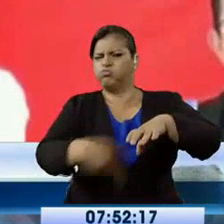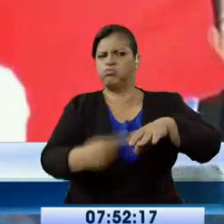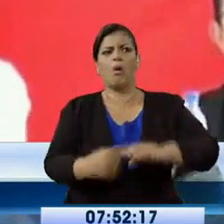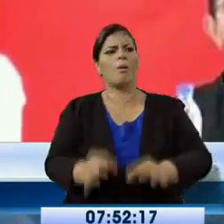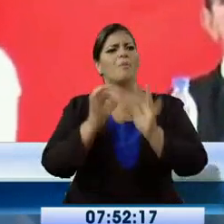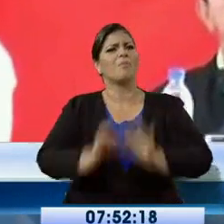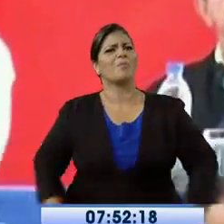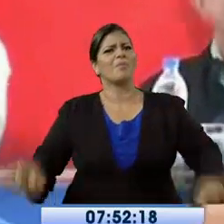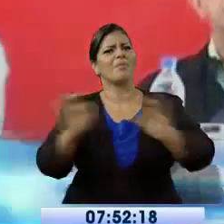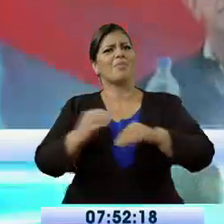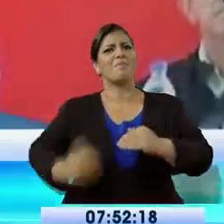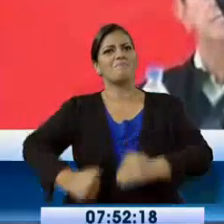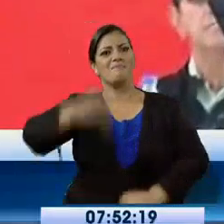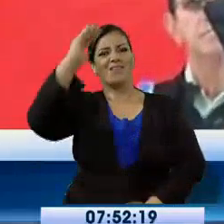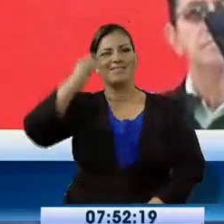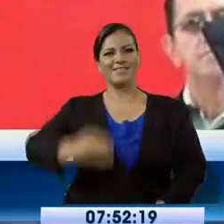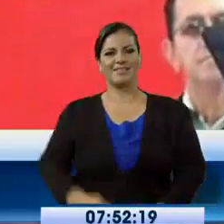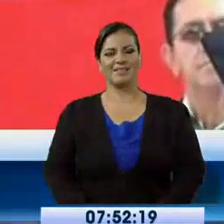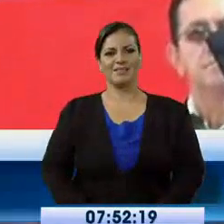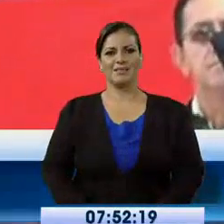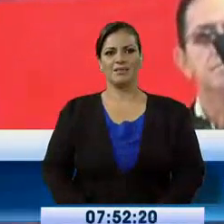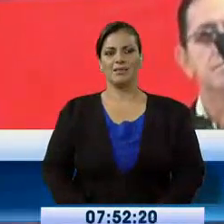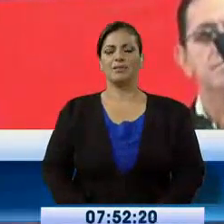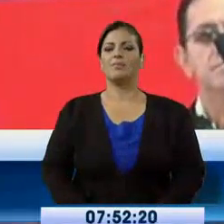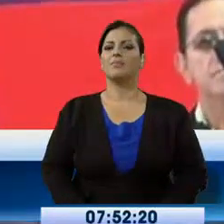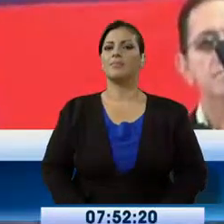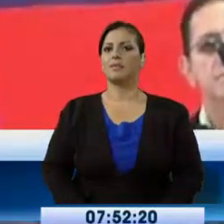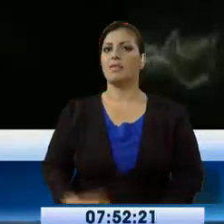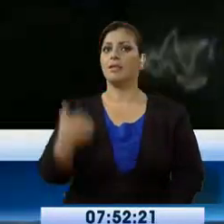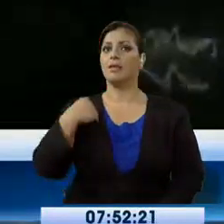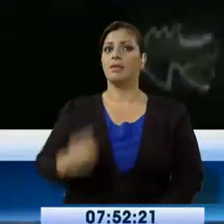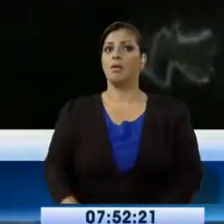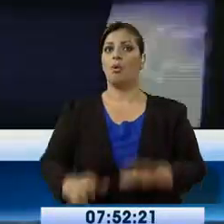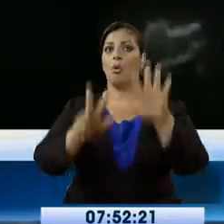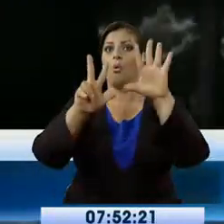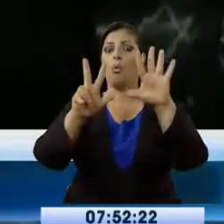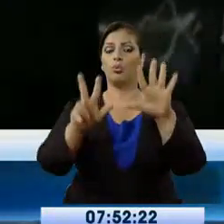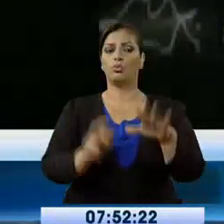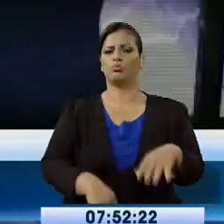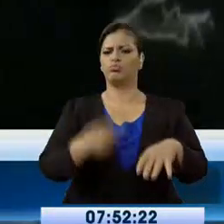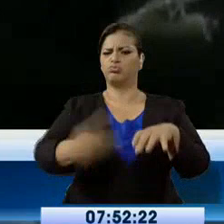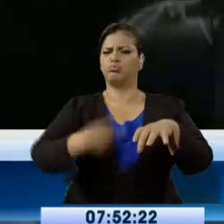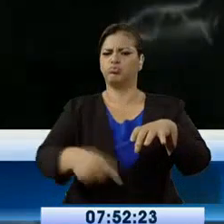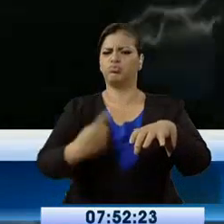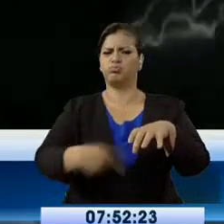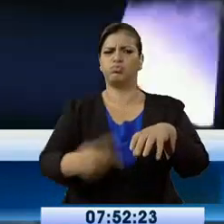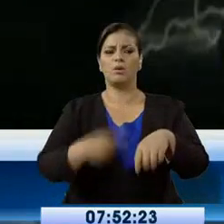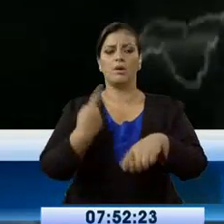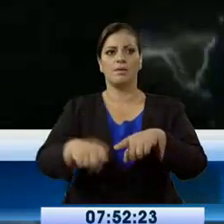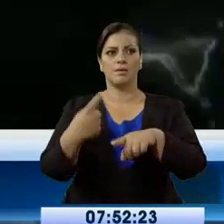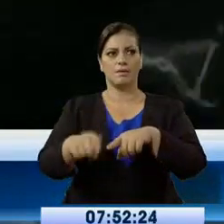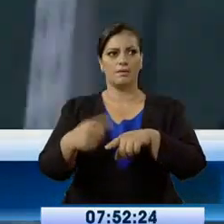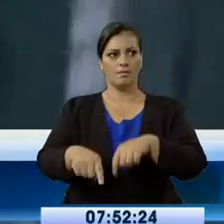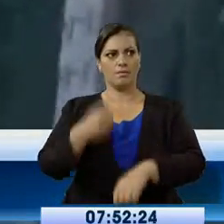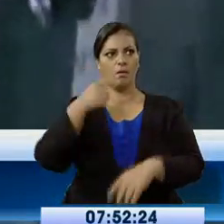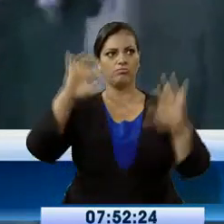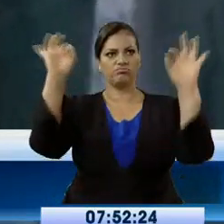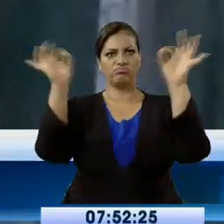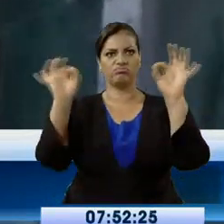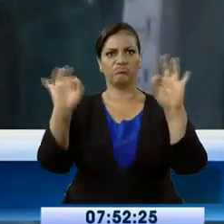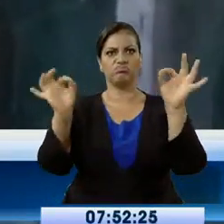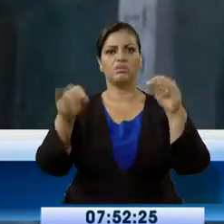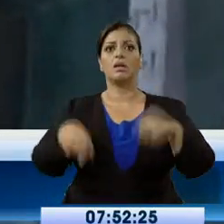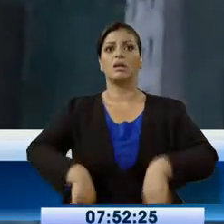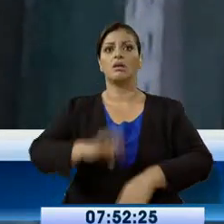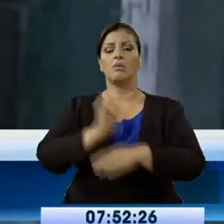ecuatoriano con sus 8 centrales hidráulicas. La puesta en marcha de esta obra estratégica garantizará la soberanía energética